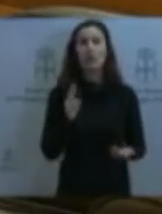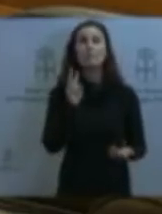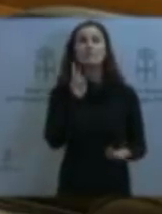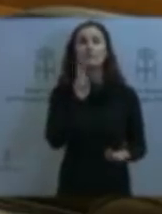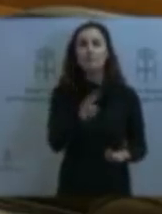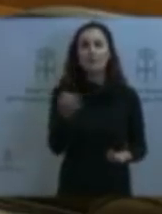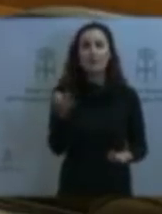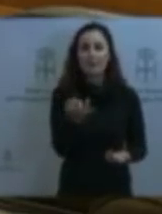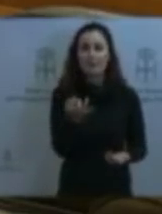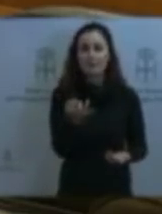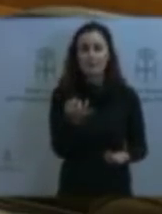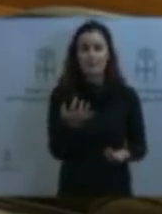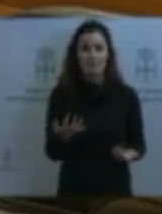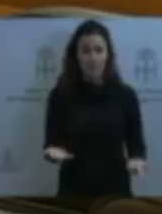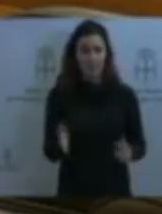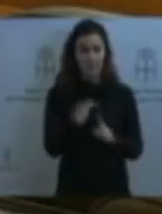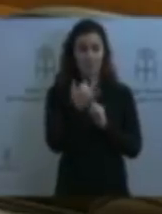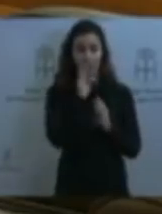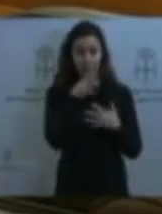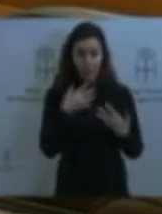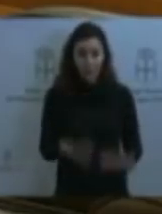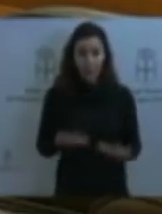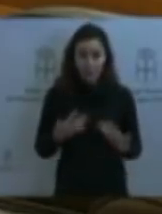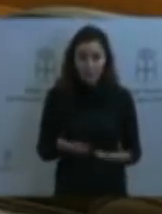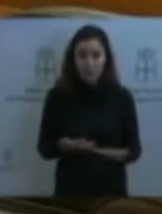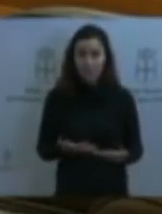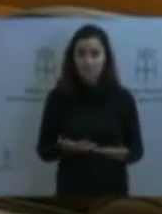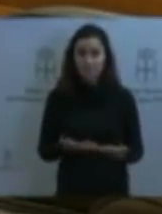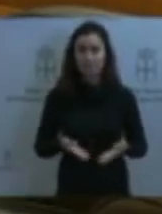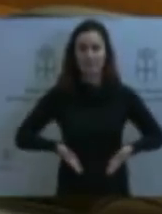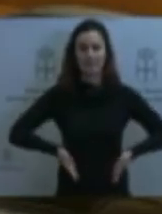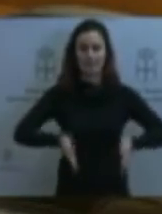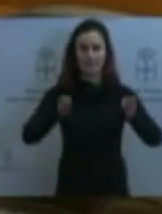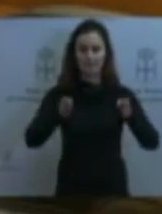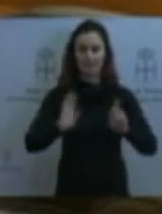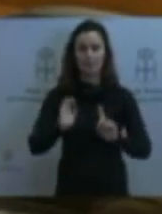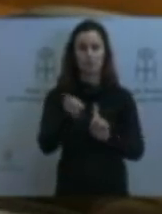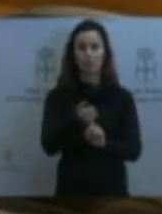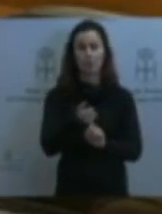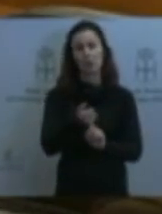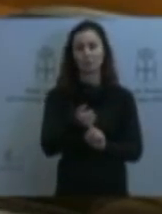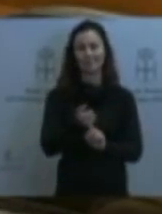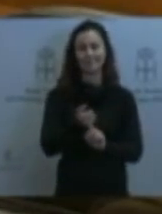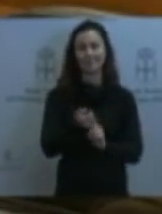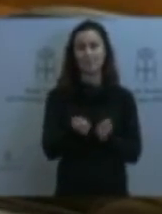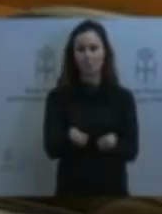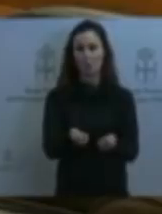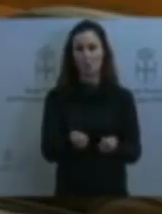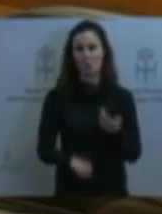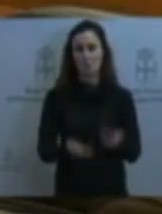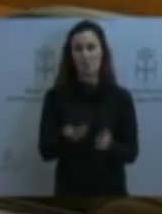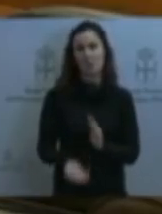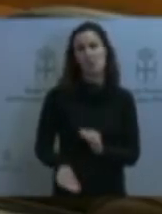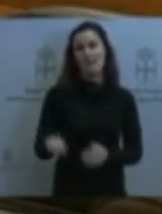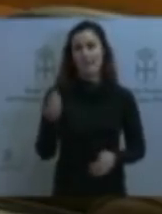actuales, pues la carretera no soluciona más de lo que solucionaba antes. Ven que de Tineo a Cangas de